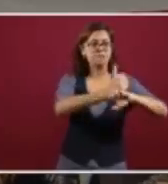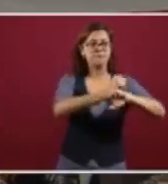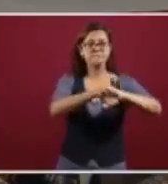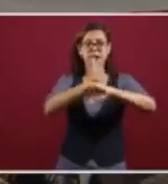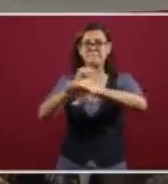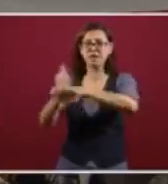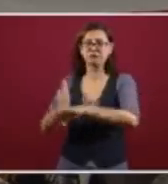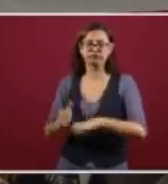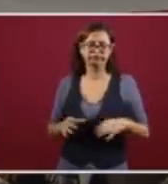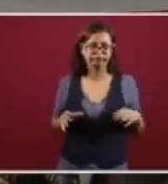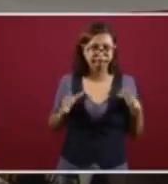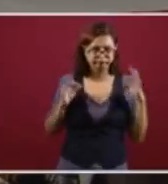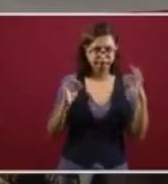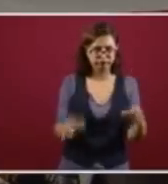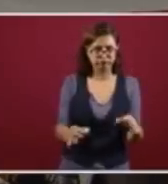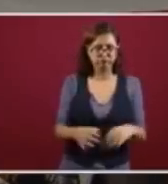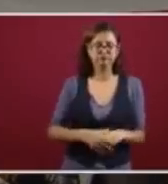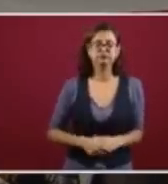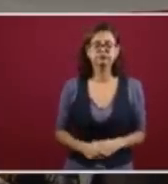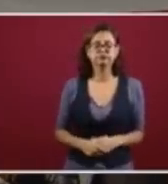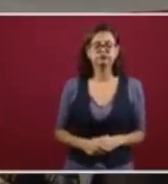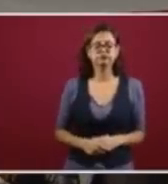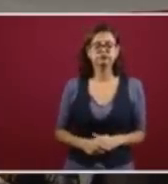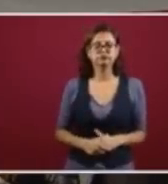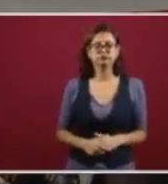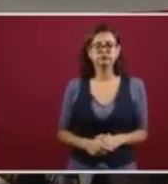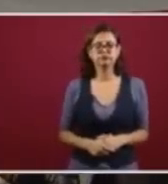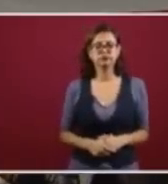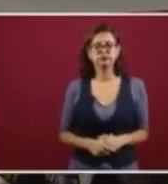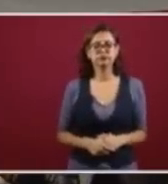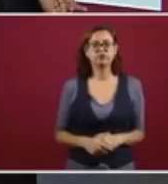entidades. Siguiente, por favor.